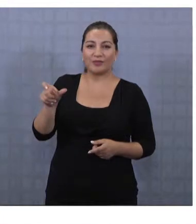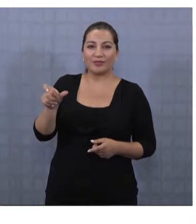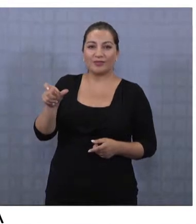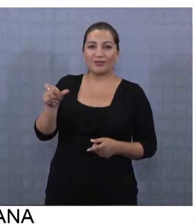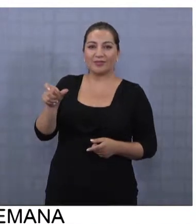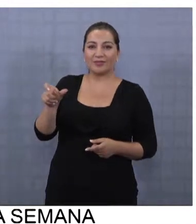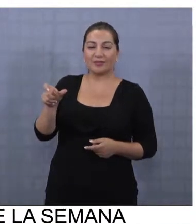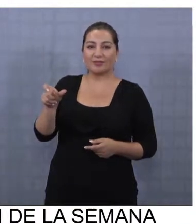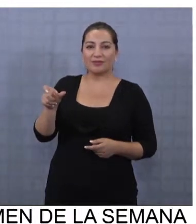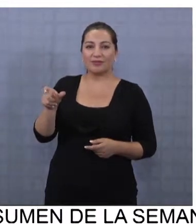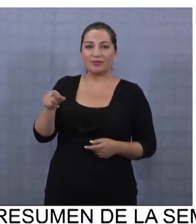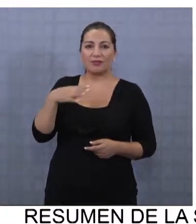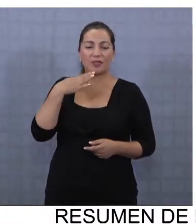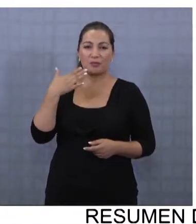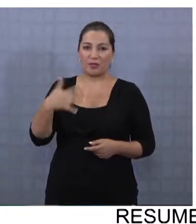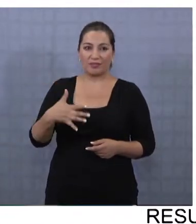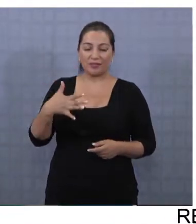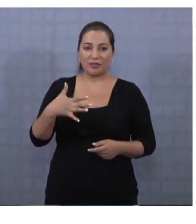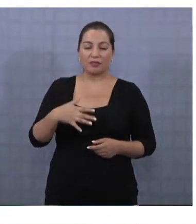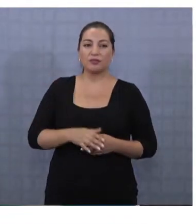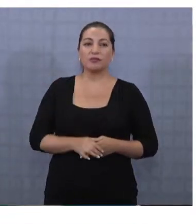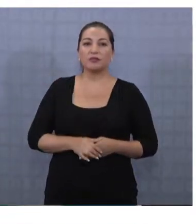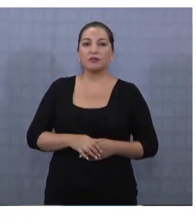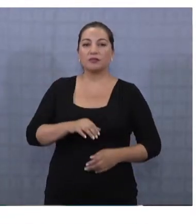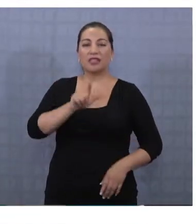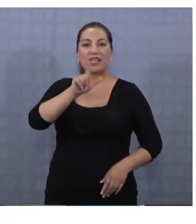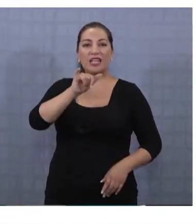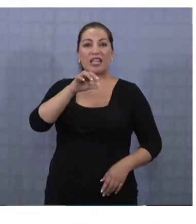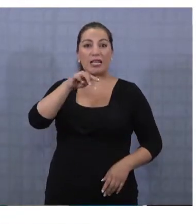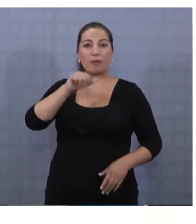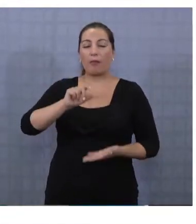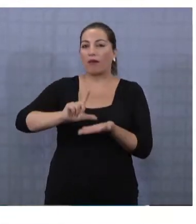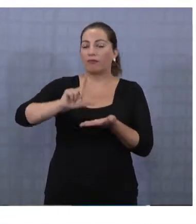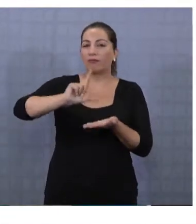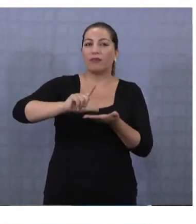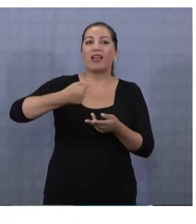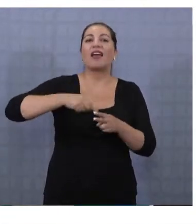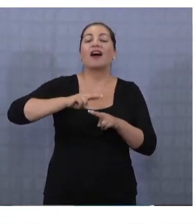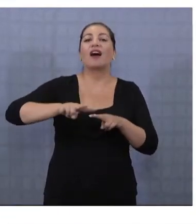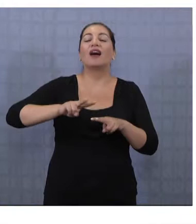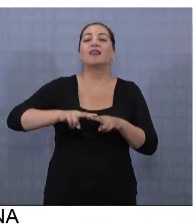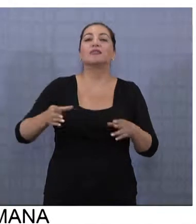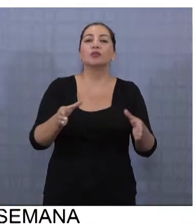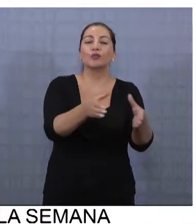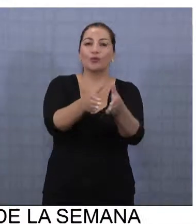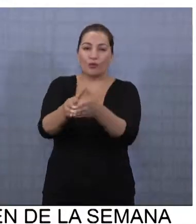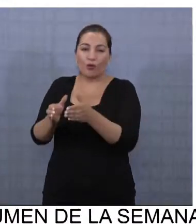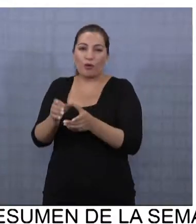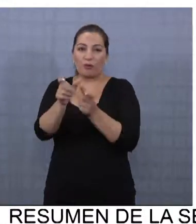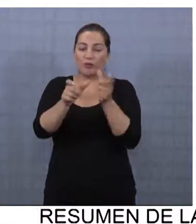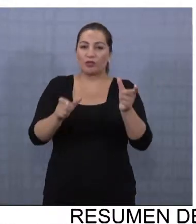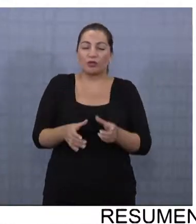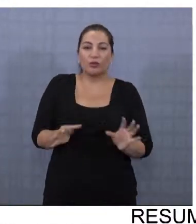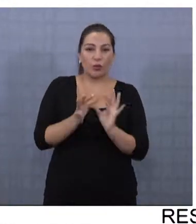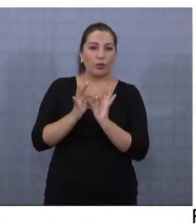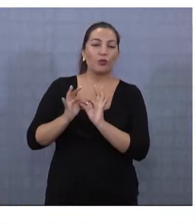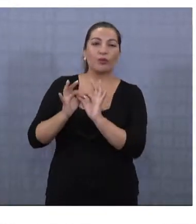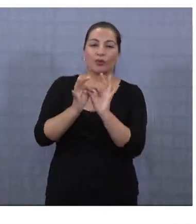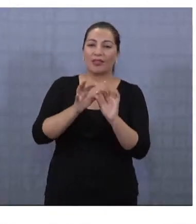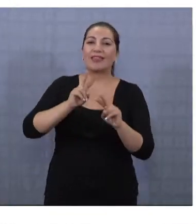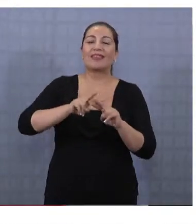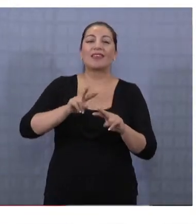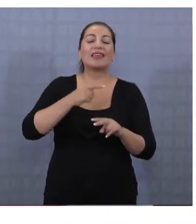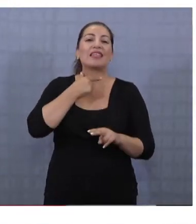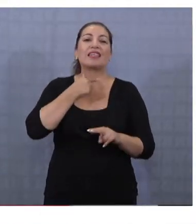importante. En su Lima natal ha formado un colectivo de artistas visuales que en conjunto